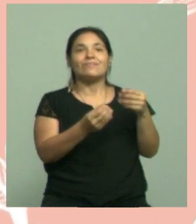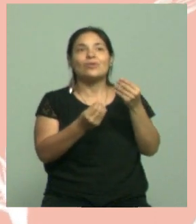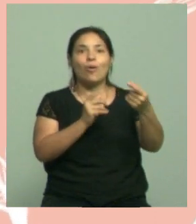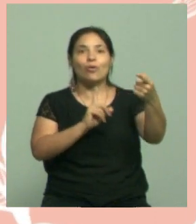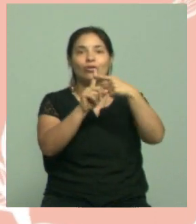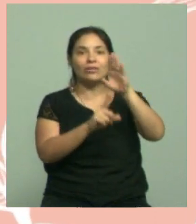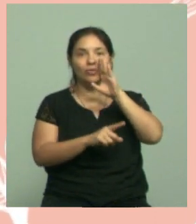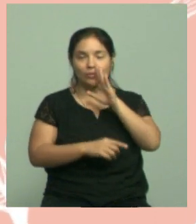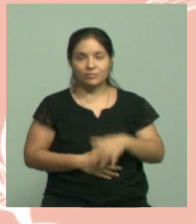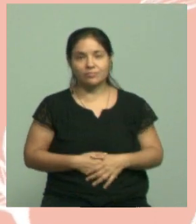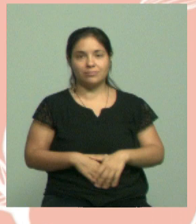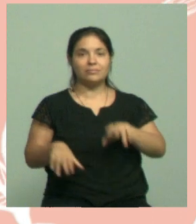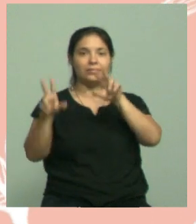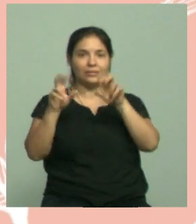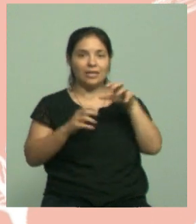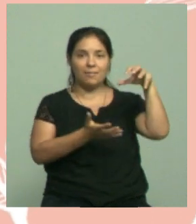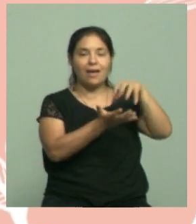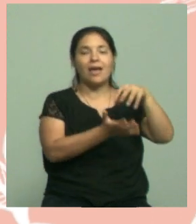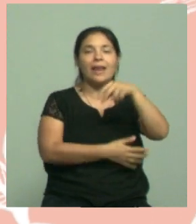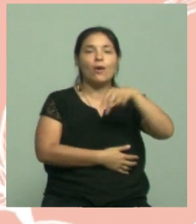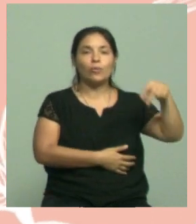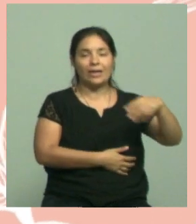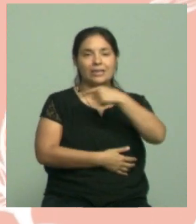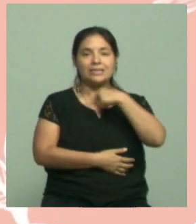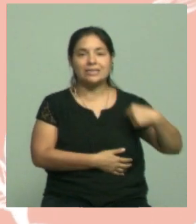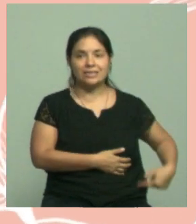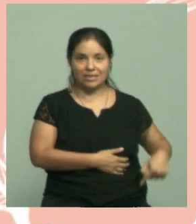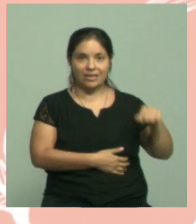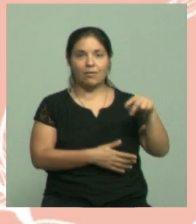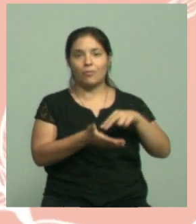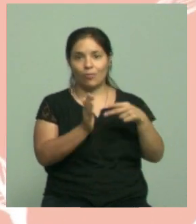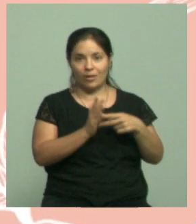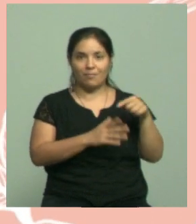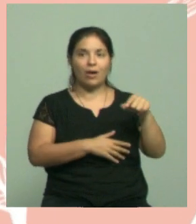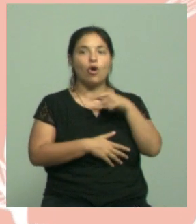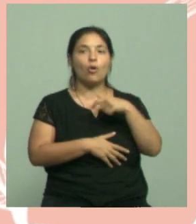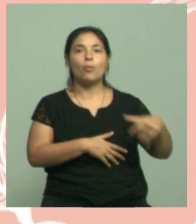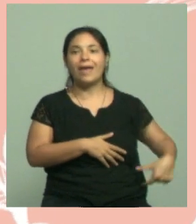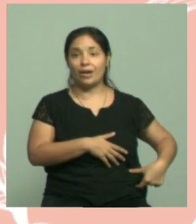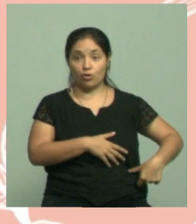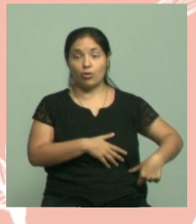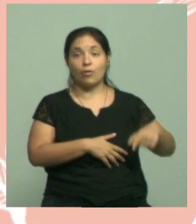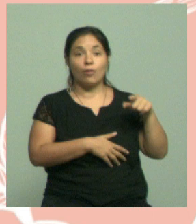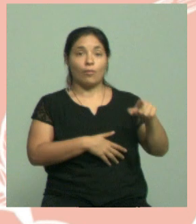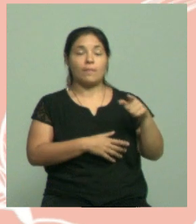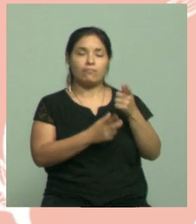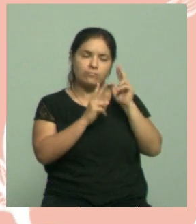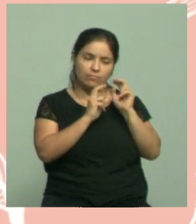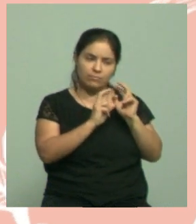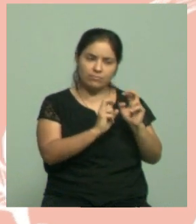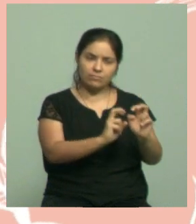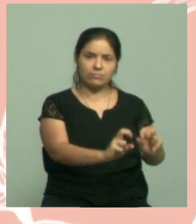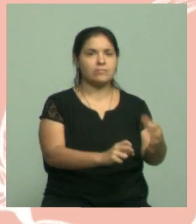y legal bastante complicada, que en ese sentido el gobierno de Neuquén ha sido muy cauteloso de decir, hagamos todas las investigaciones que